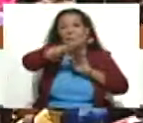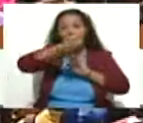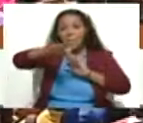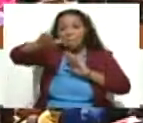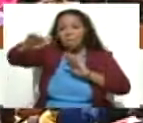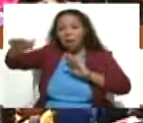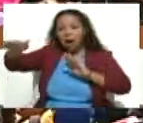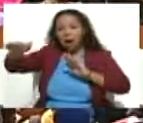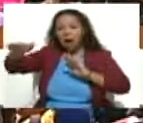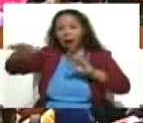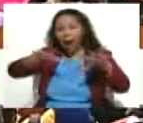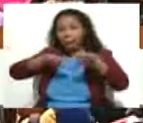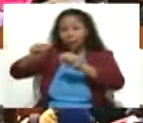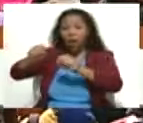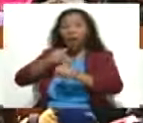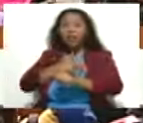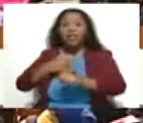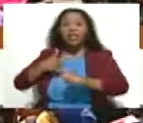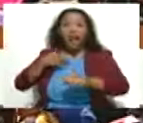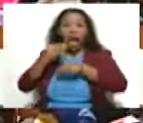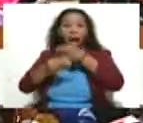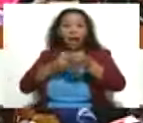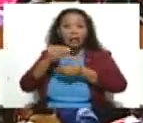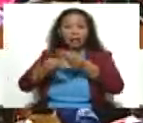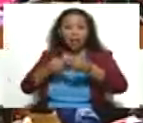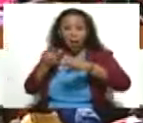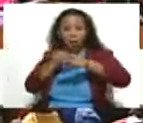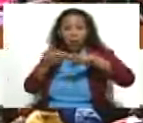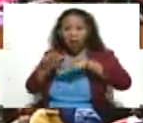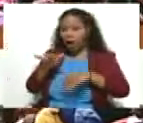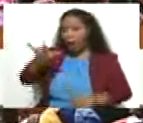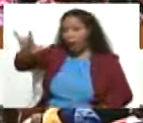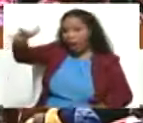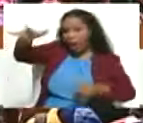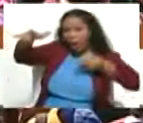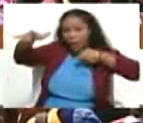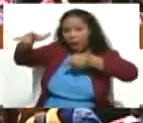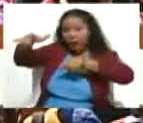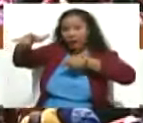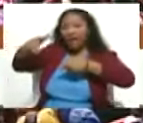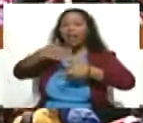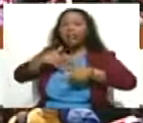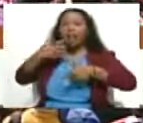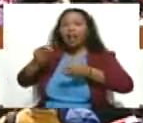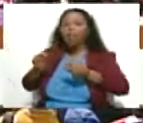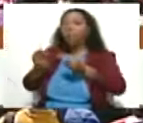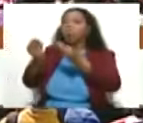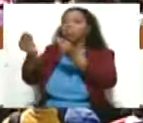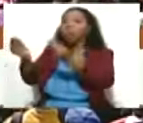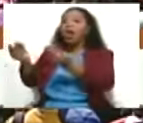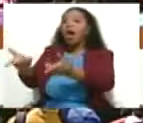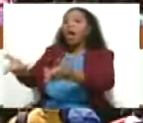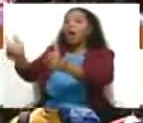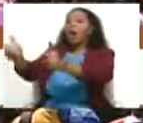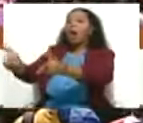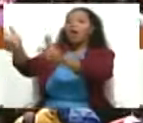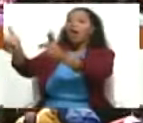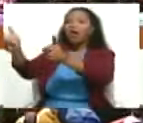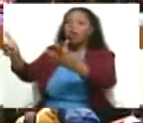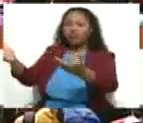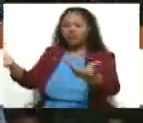que el imperialismo por la vía del títere de Guyana quiere entregar concesiones ahí.